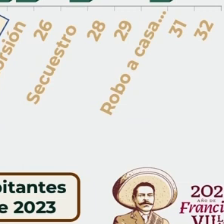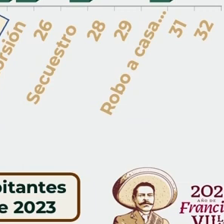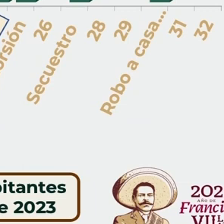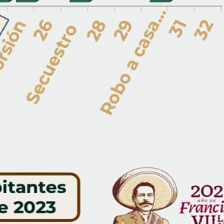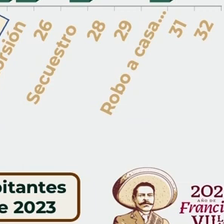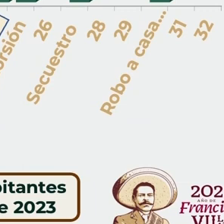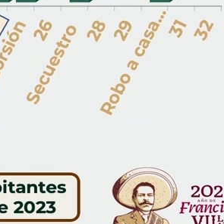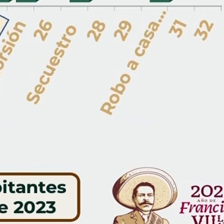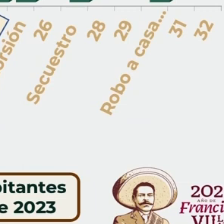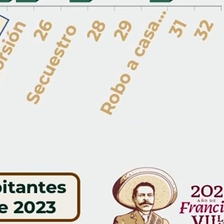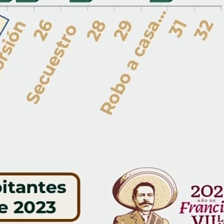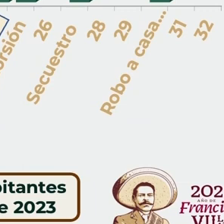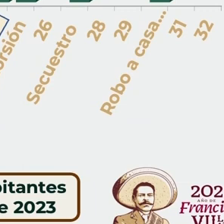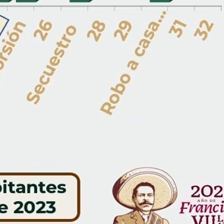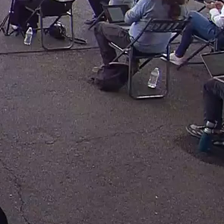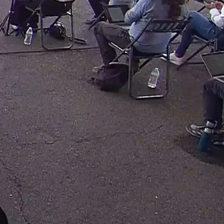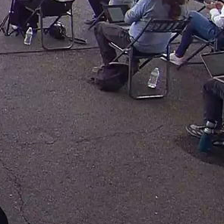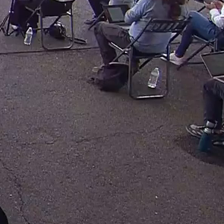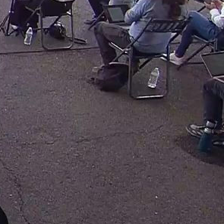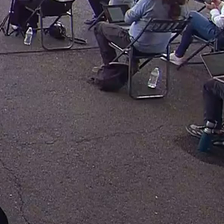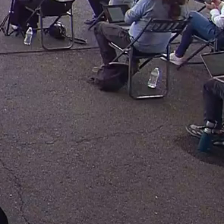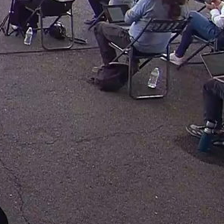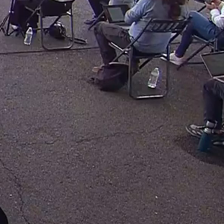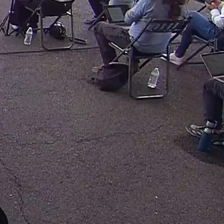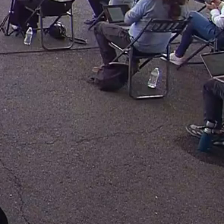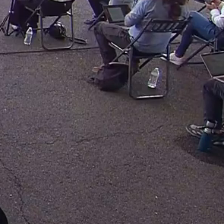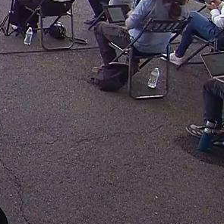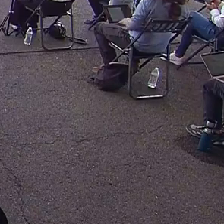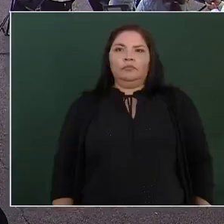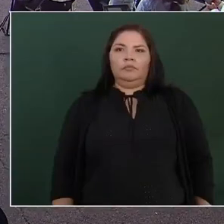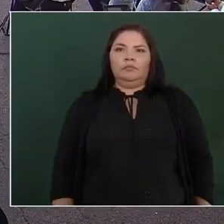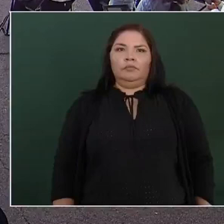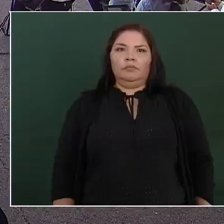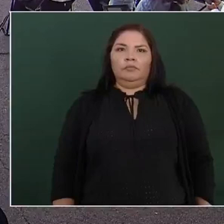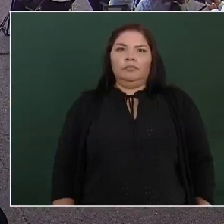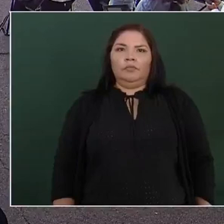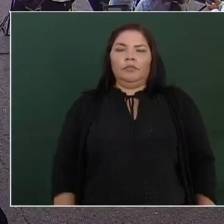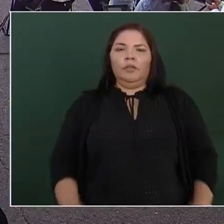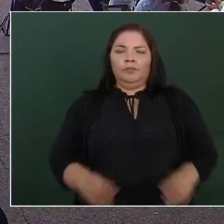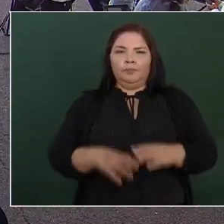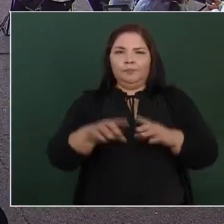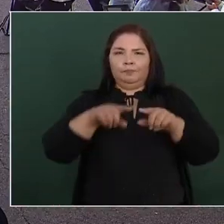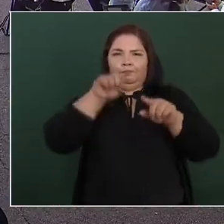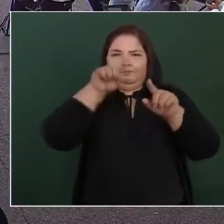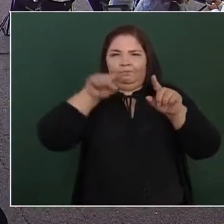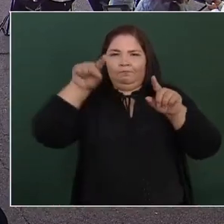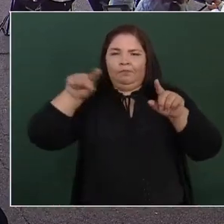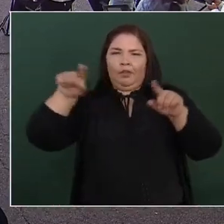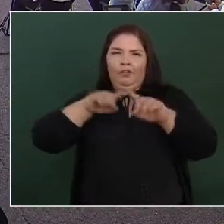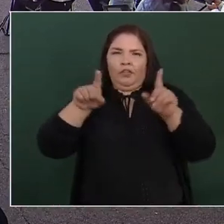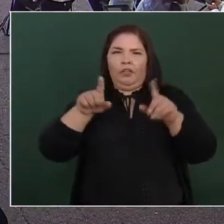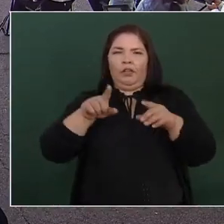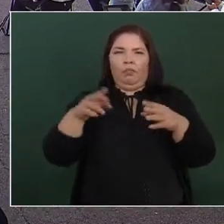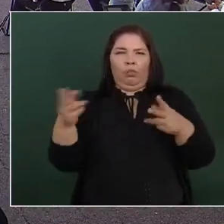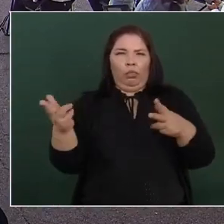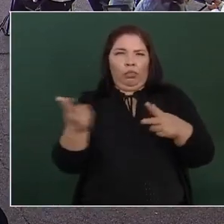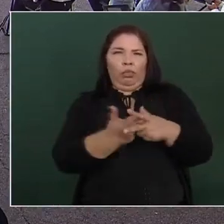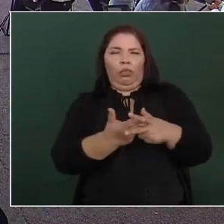ahorita vamos a ver cada una de las gráficas para ver su comportamiento. En homicidios